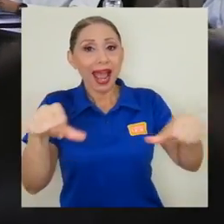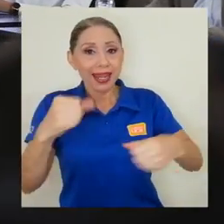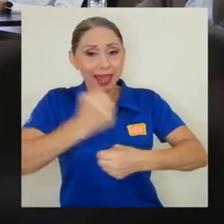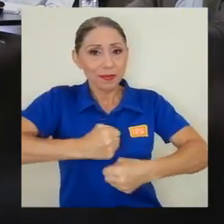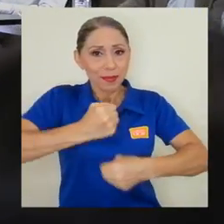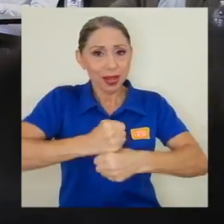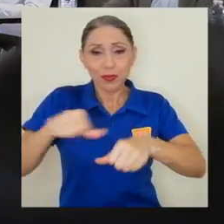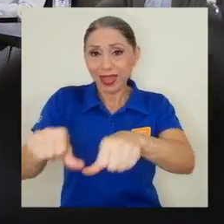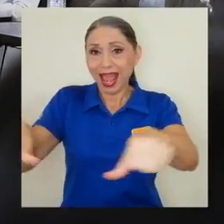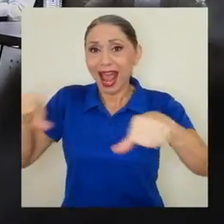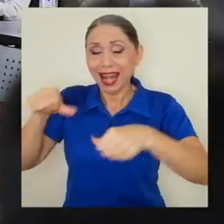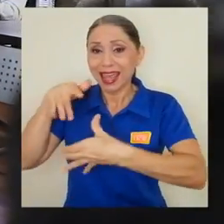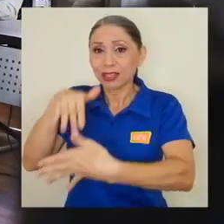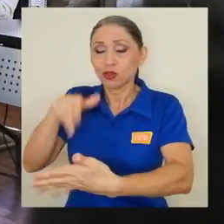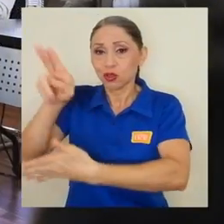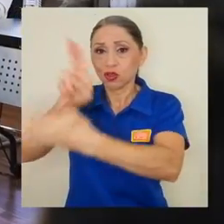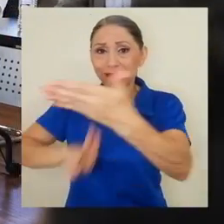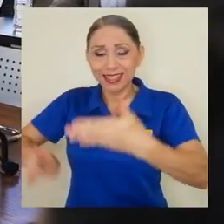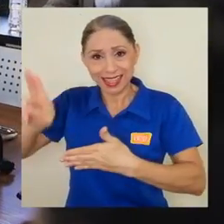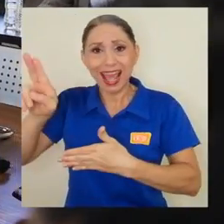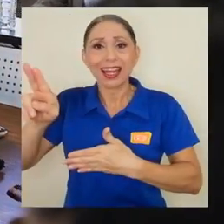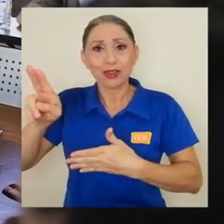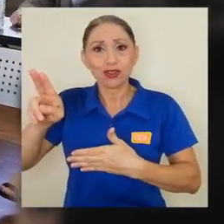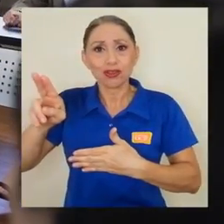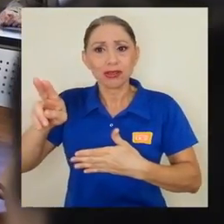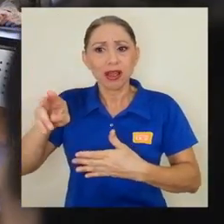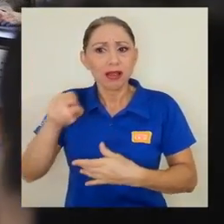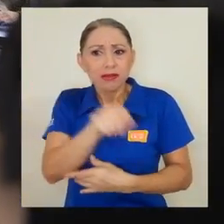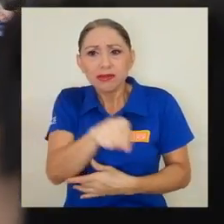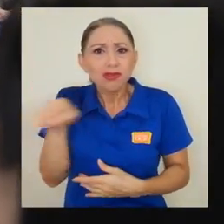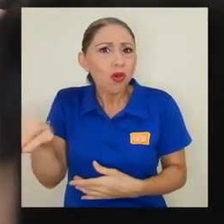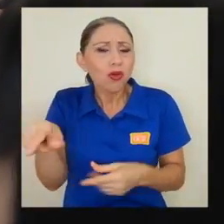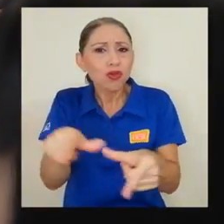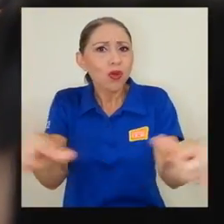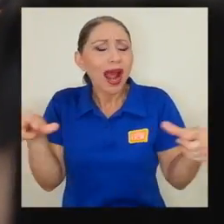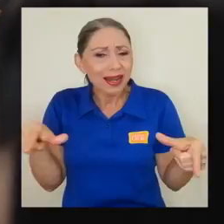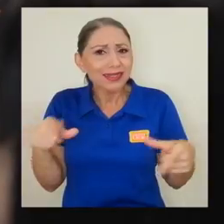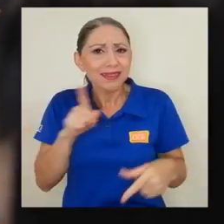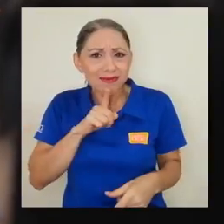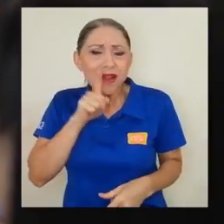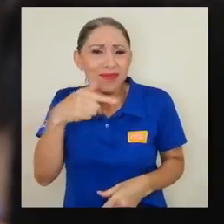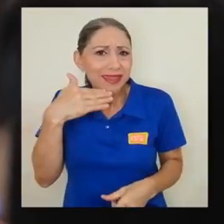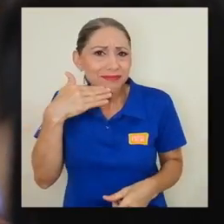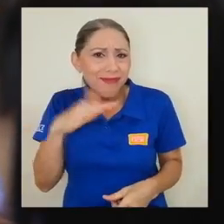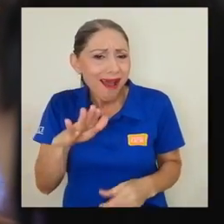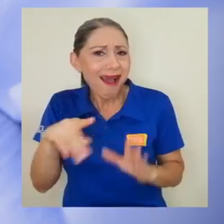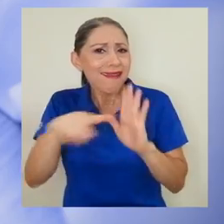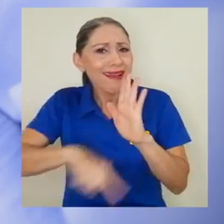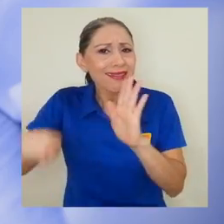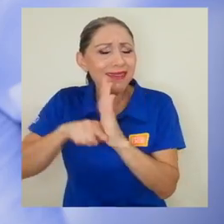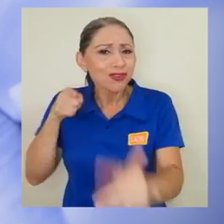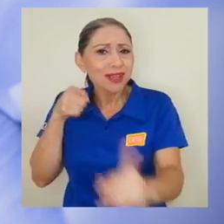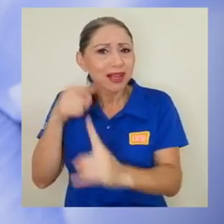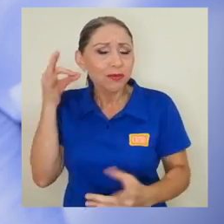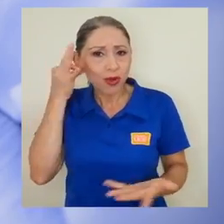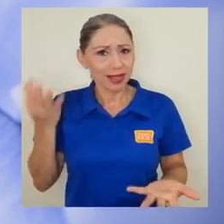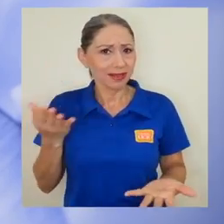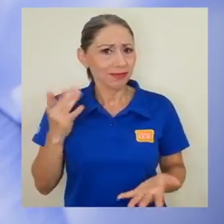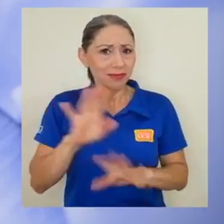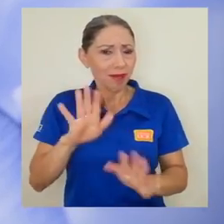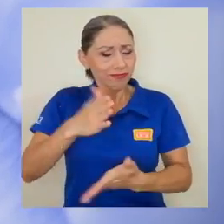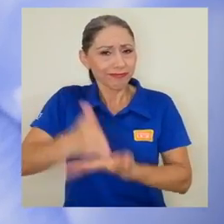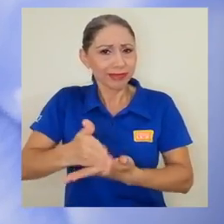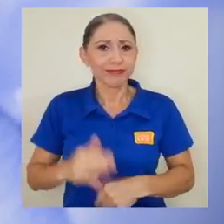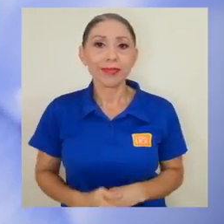los estudios universitarios se vuelvan ambientes, digamos, tóxicos hacia las mujeres. Un ejemplo de esta